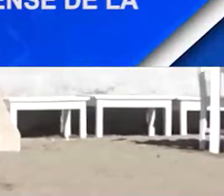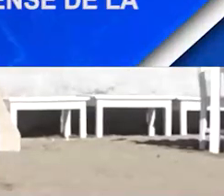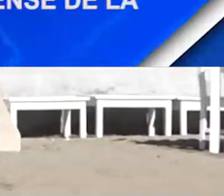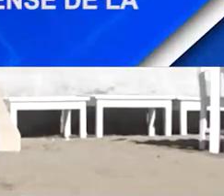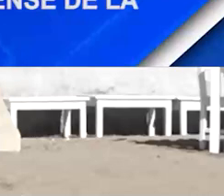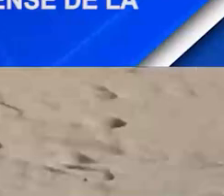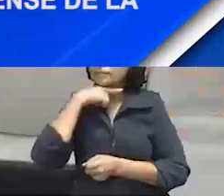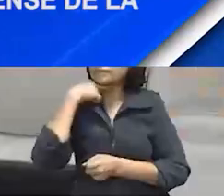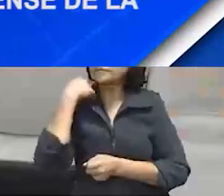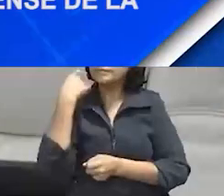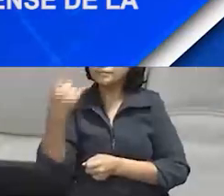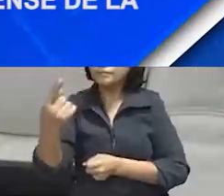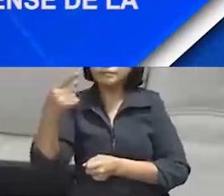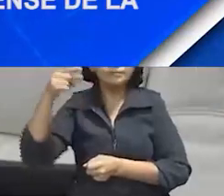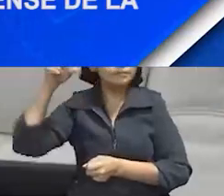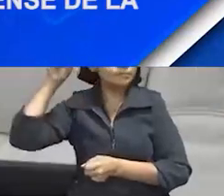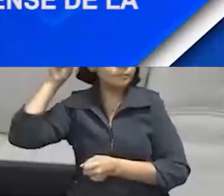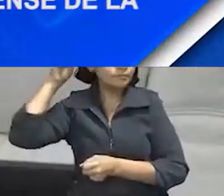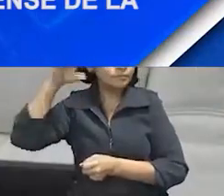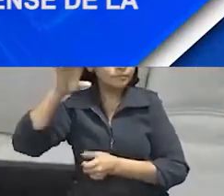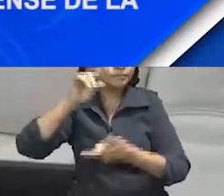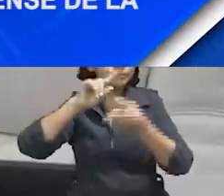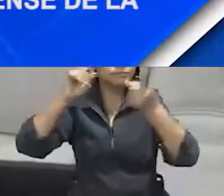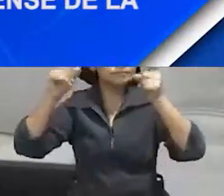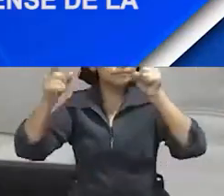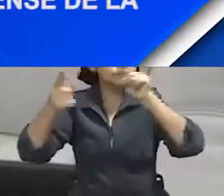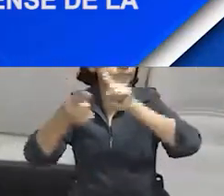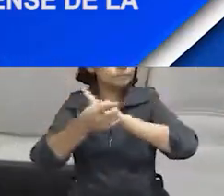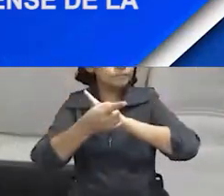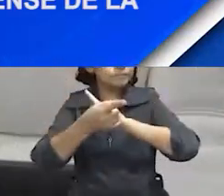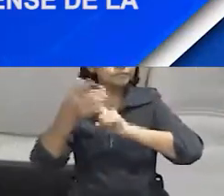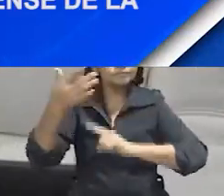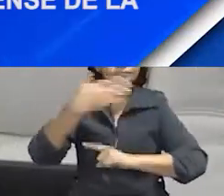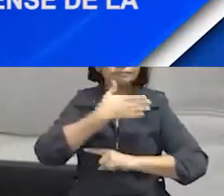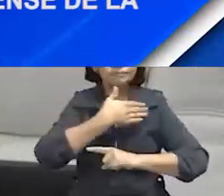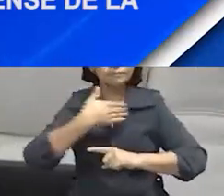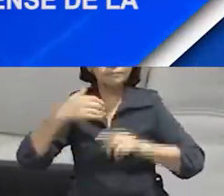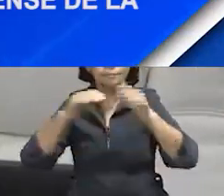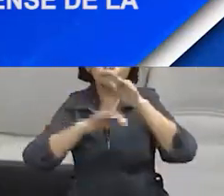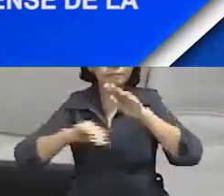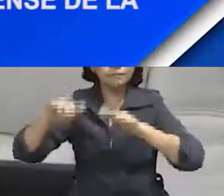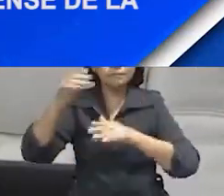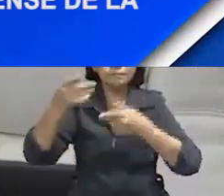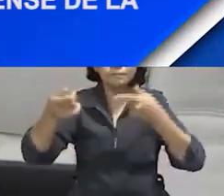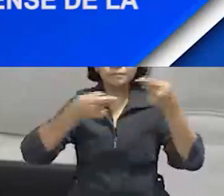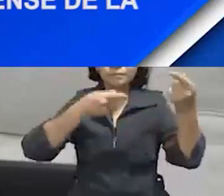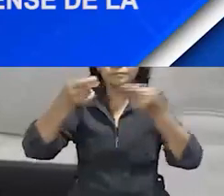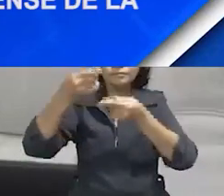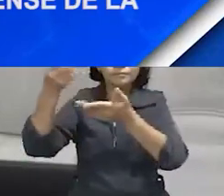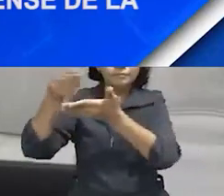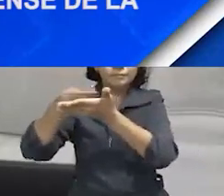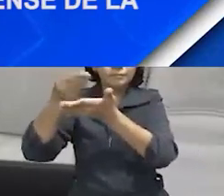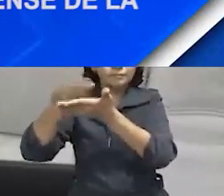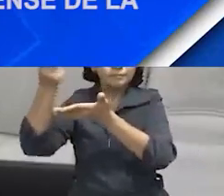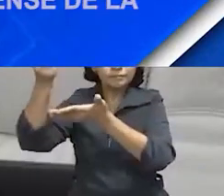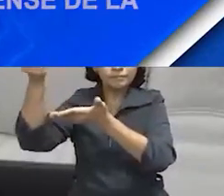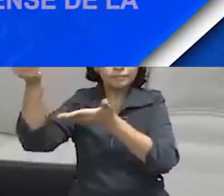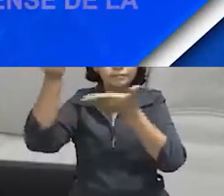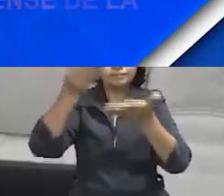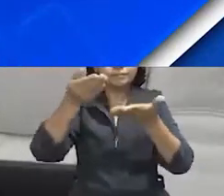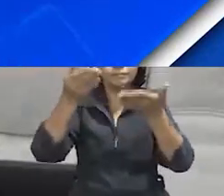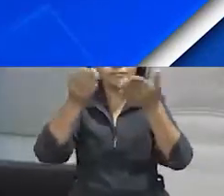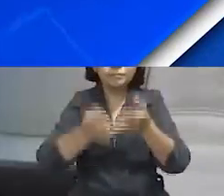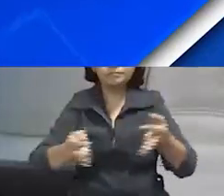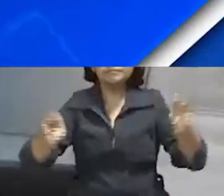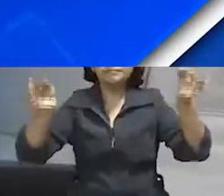de exportación. El turismo se transformó en el mayor generador de las exportaciones del mundo y es un